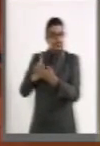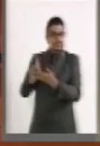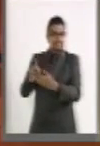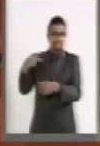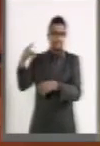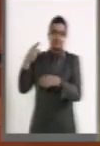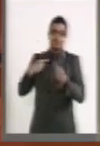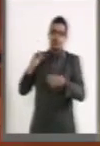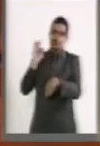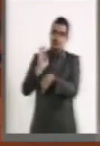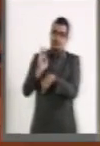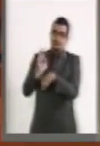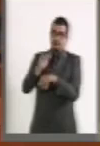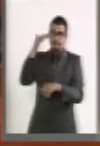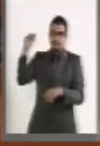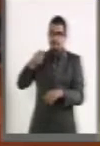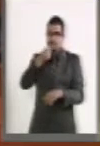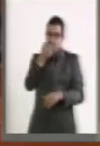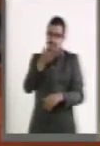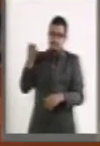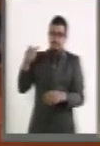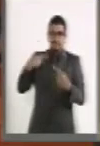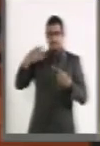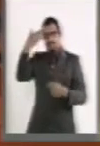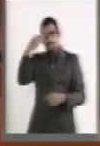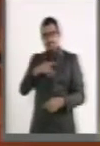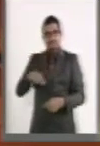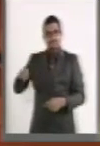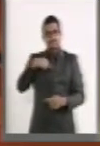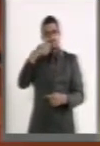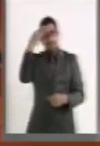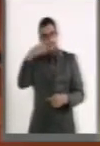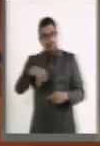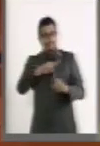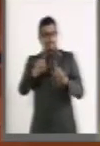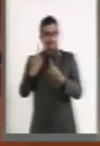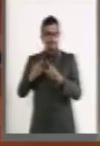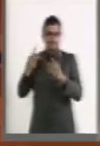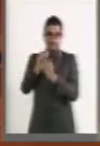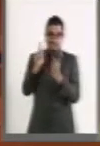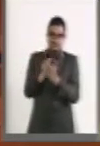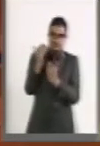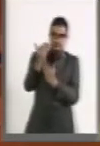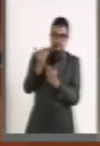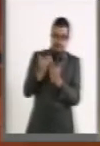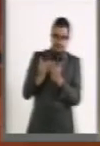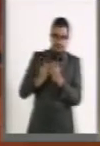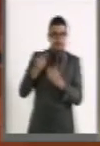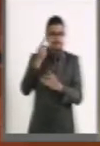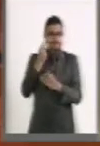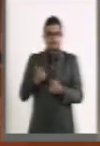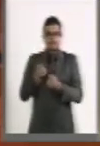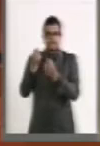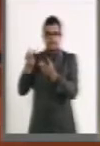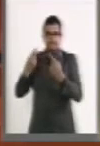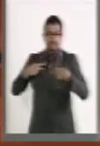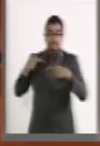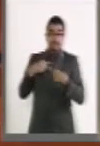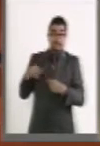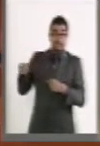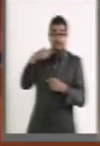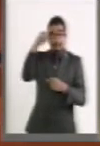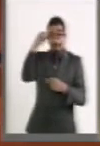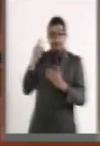una modificación drástica en la lógica de elaboración de leyes, políticas y programas, como una visión